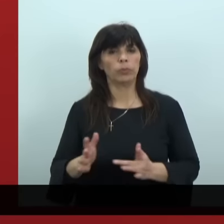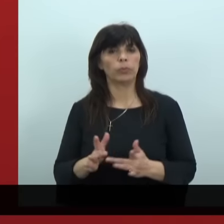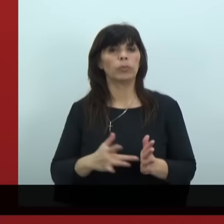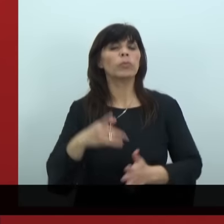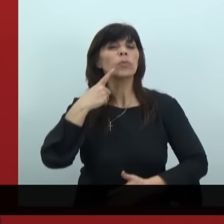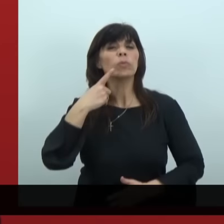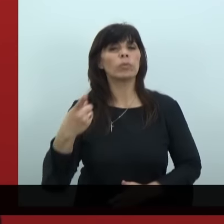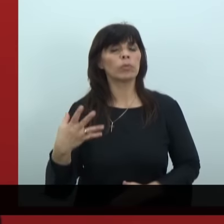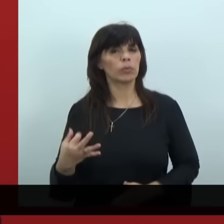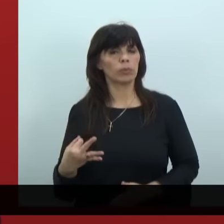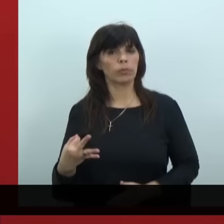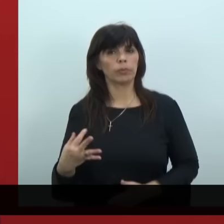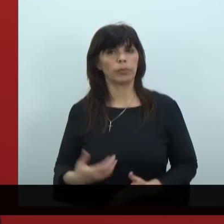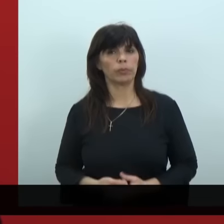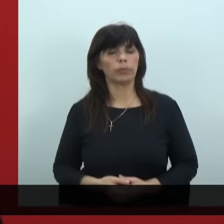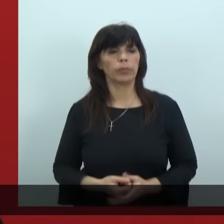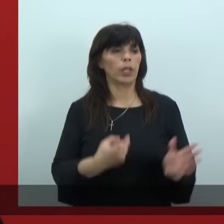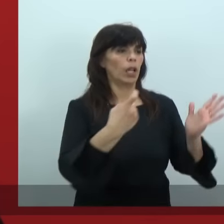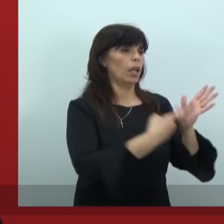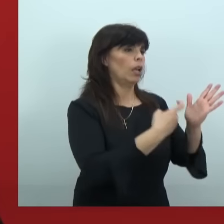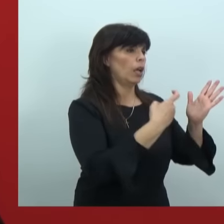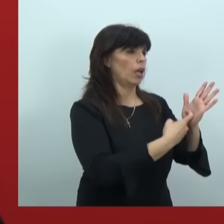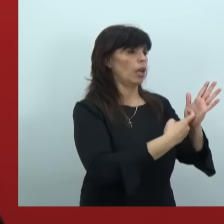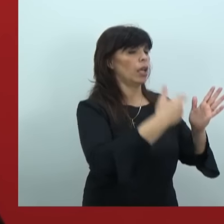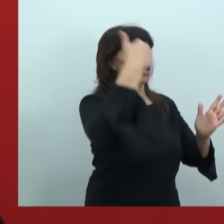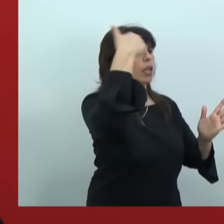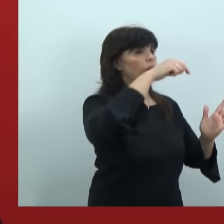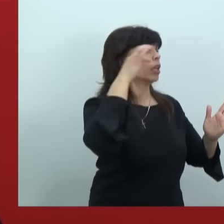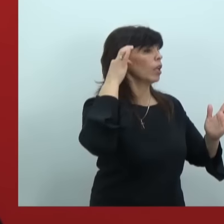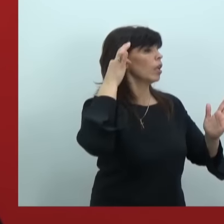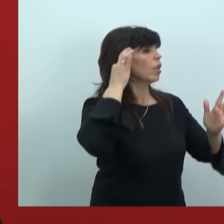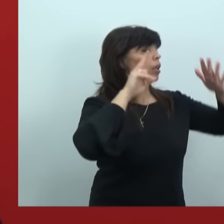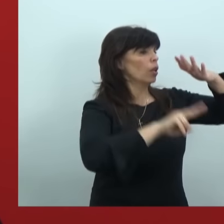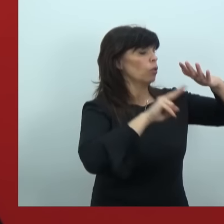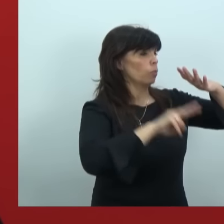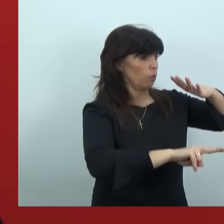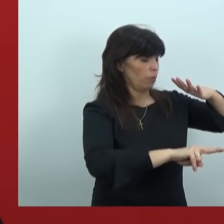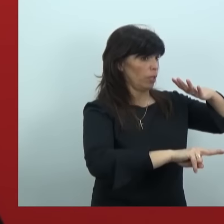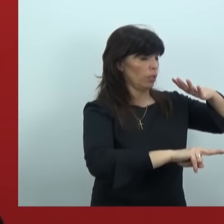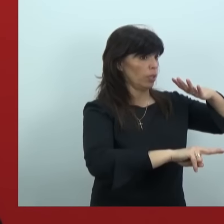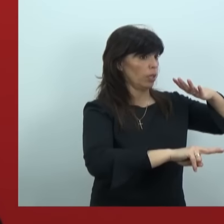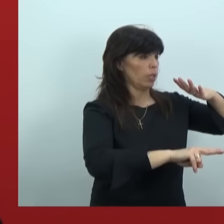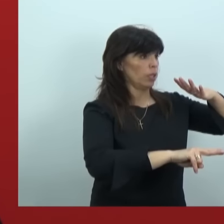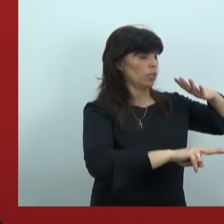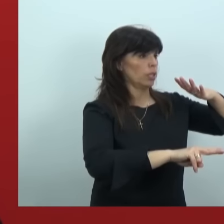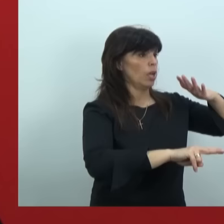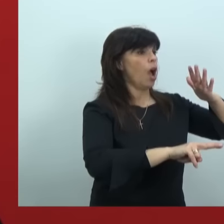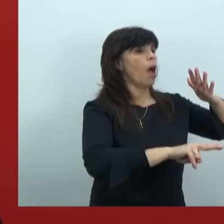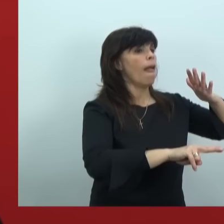Jesucristo dijo que la ley y los profetas del Antiguo Testamento iban hasta Juan